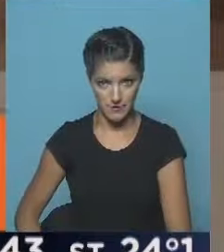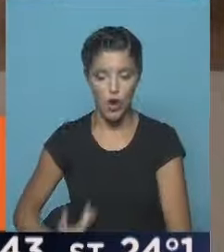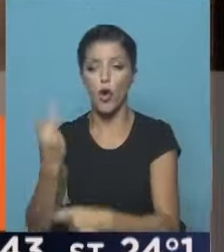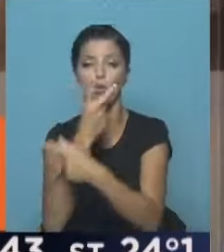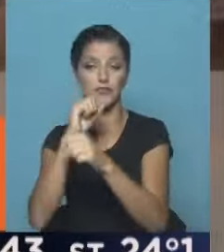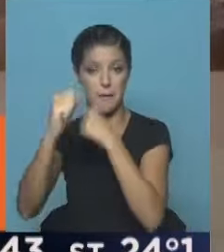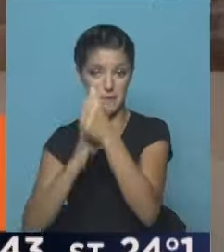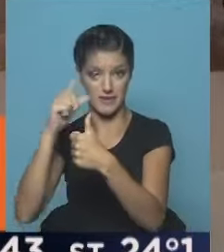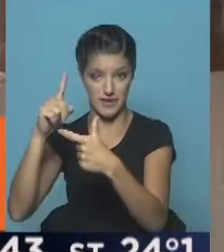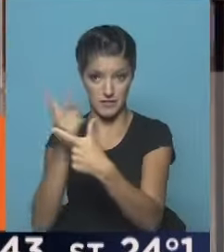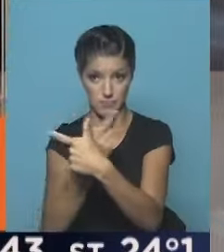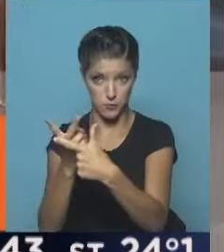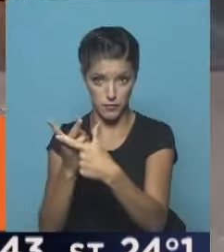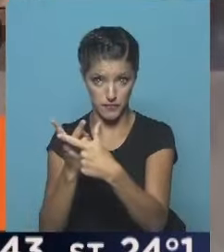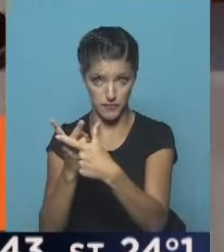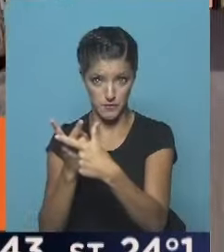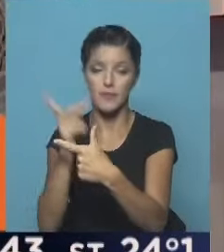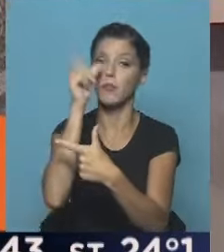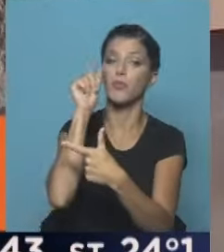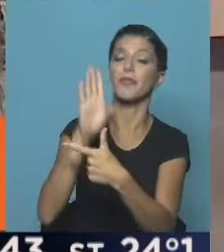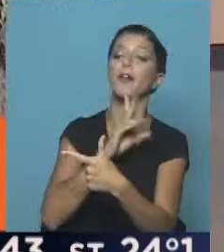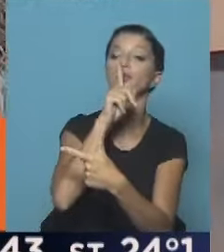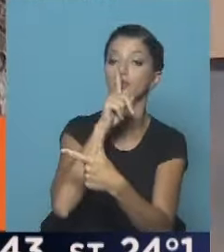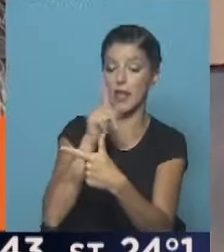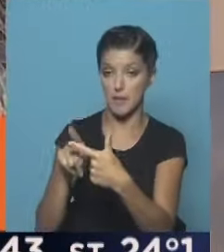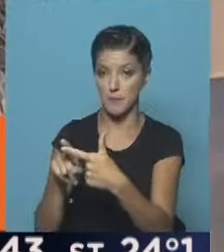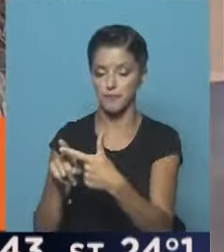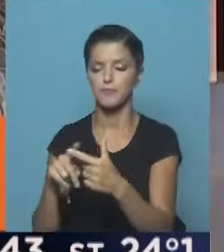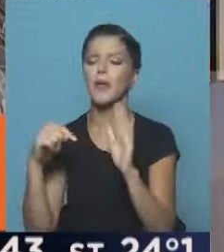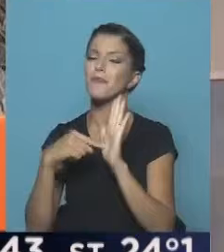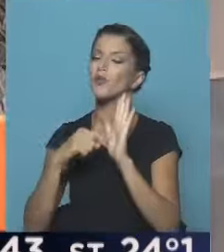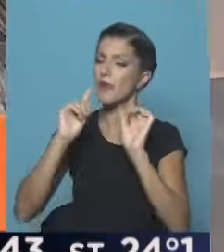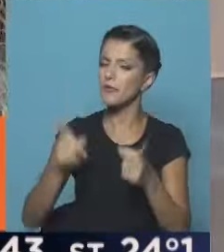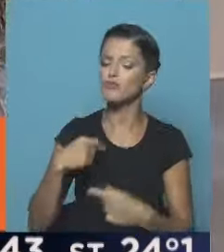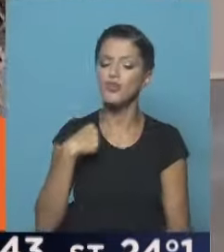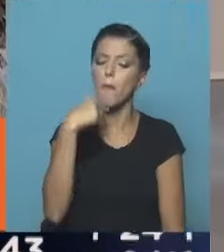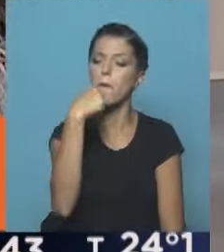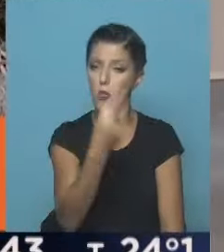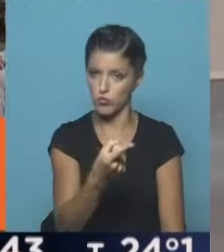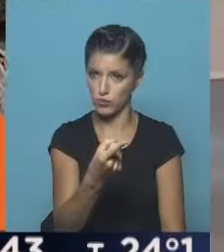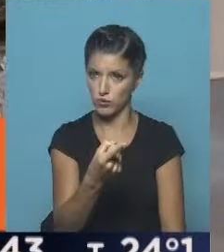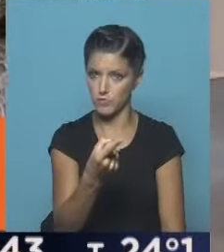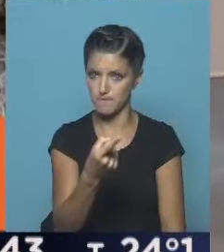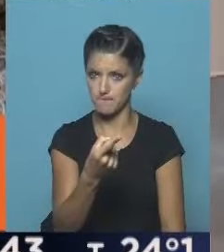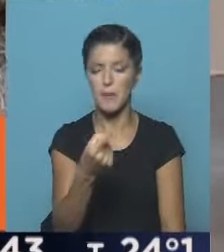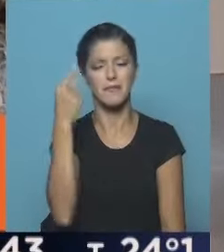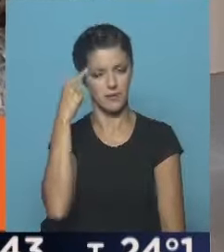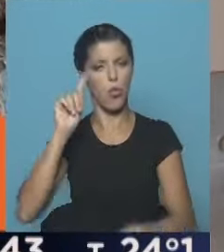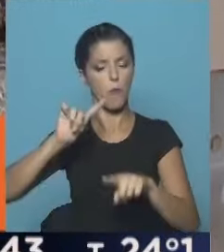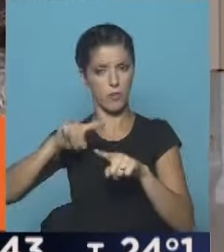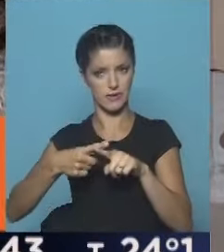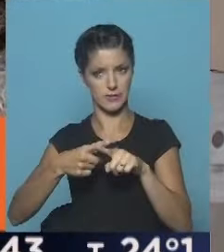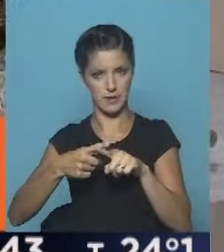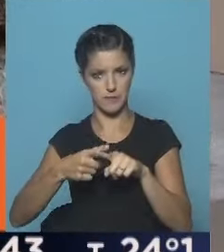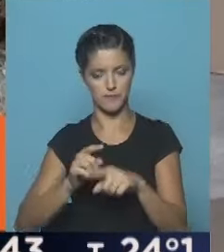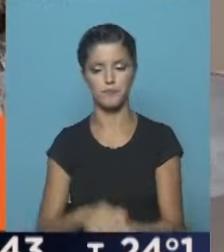empresa de hidrocarburos rusa. Pero al mismo tiempo, la pregunta, Andrés, más del orden político, es una